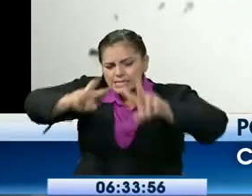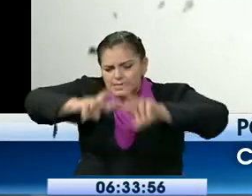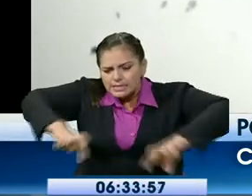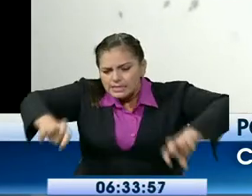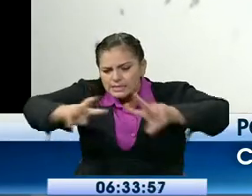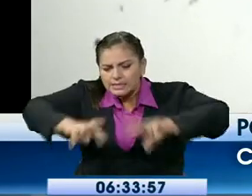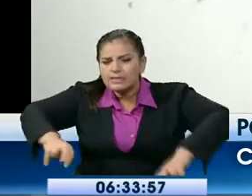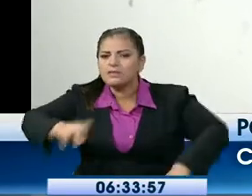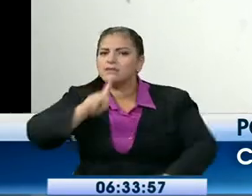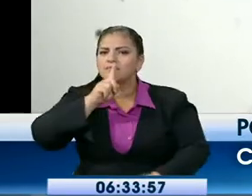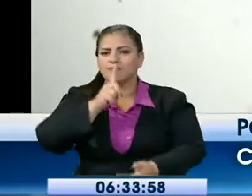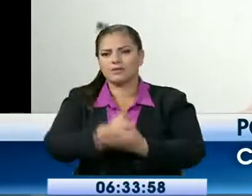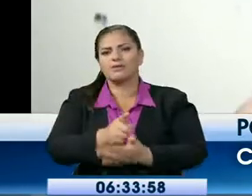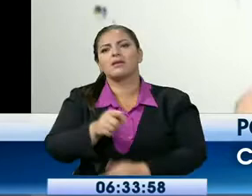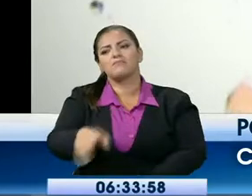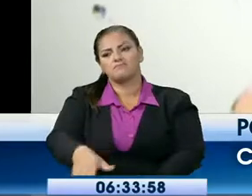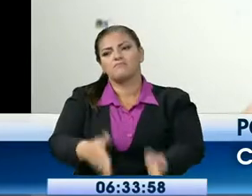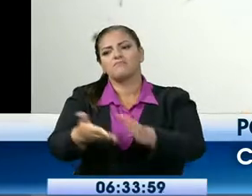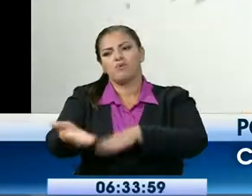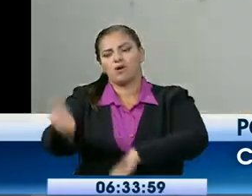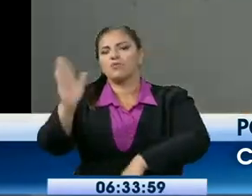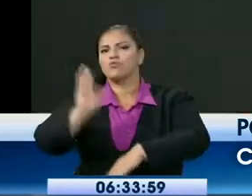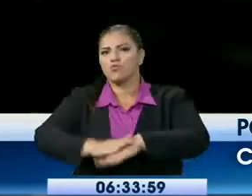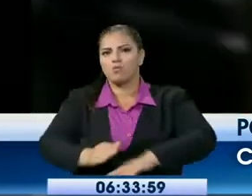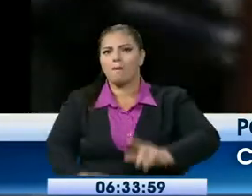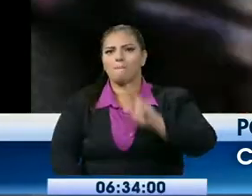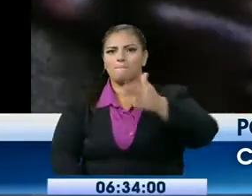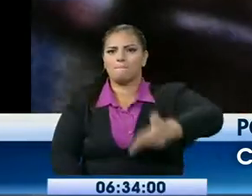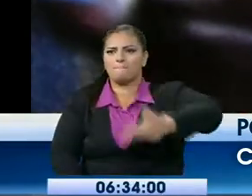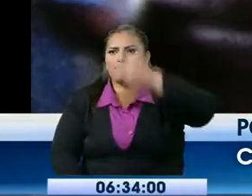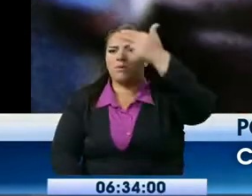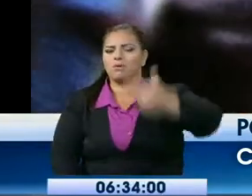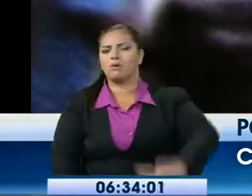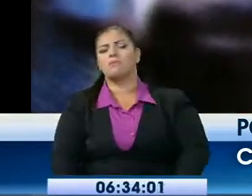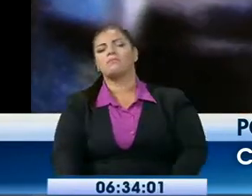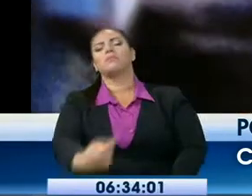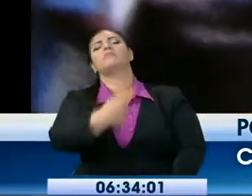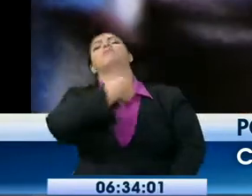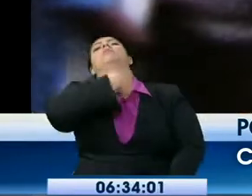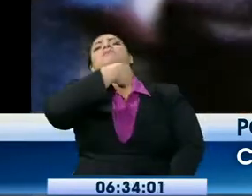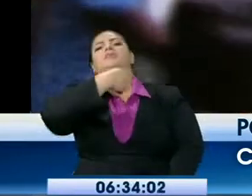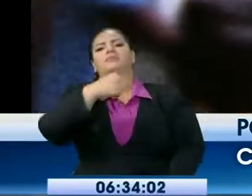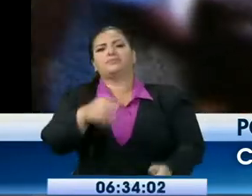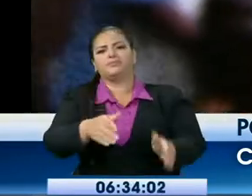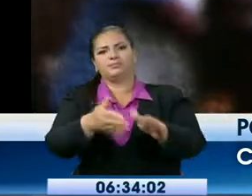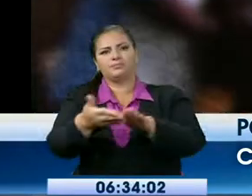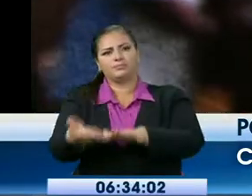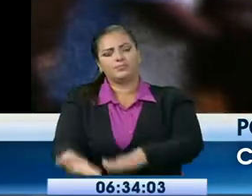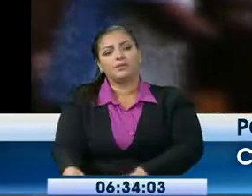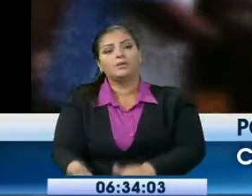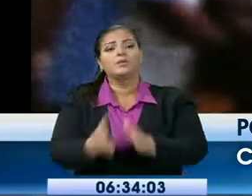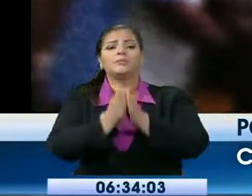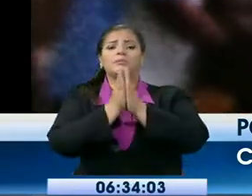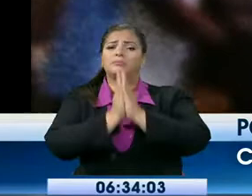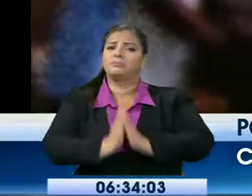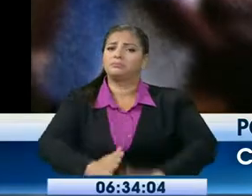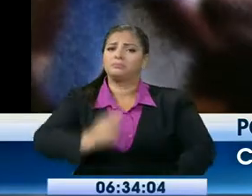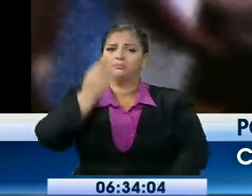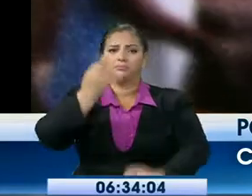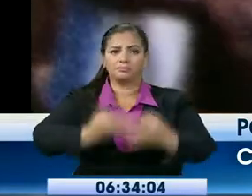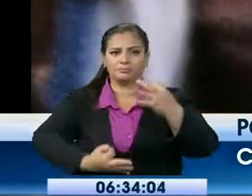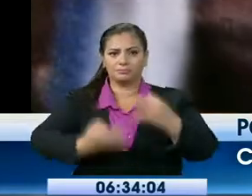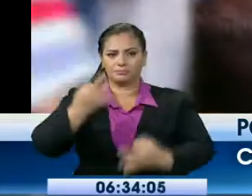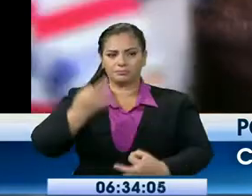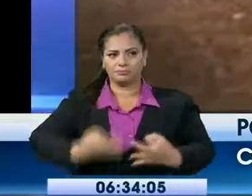Queremos justicia porque que no quede impune la muerte de mi hermano. La policía y fiscalía investigan el caso. En una discusión que tenía con